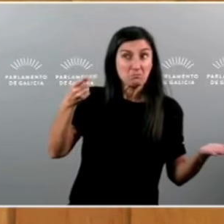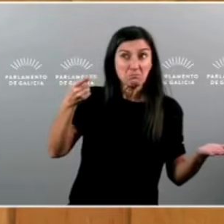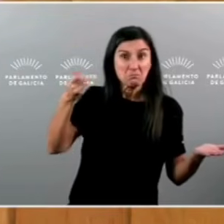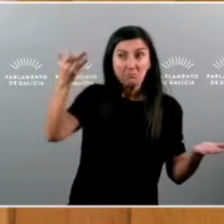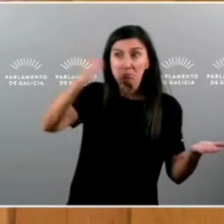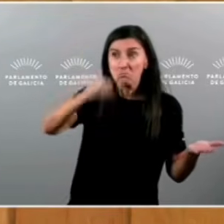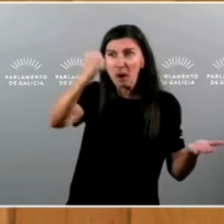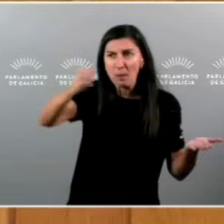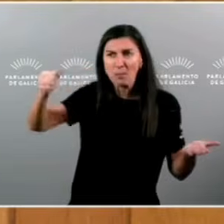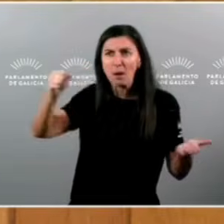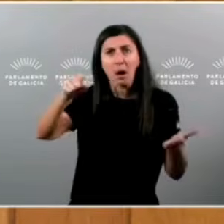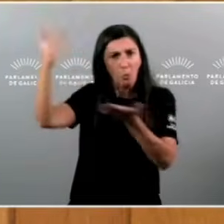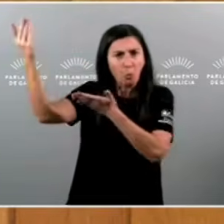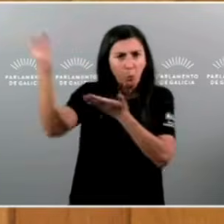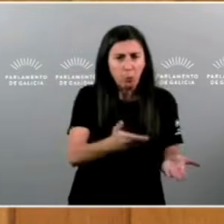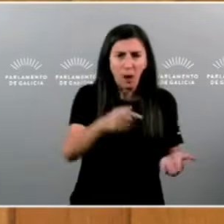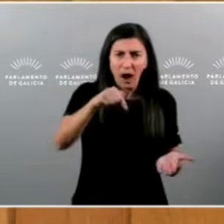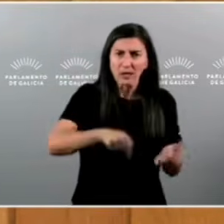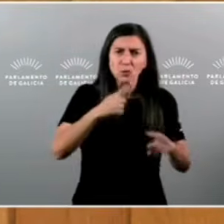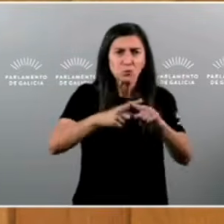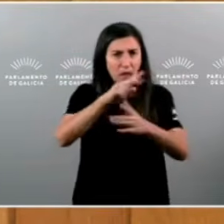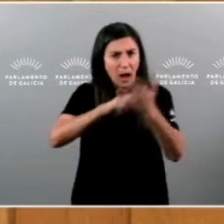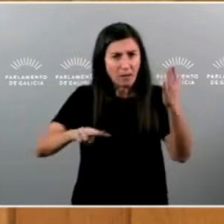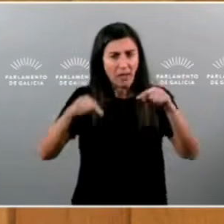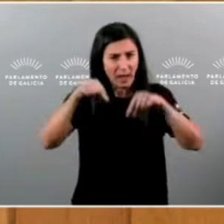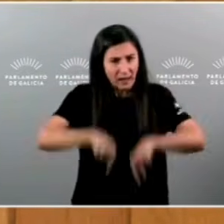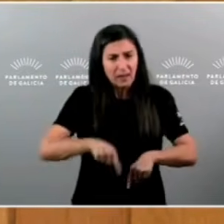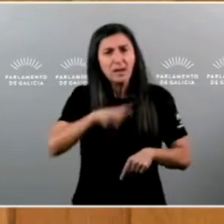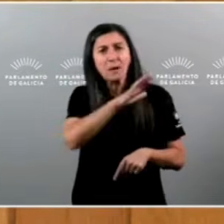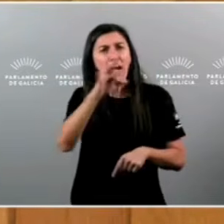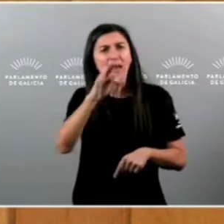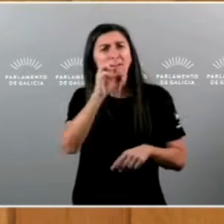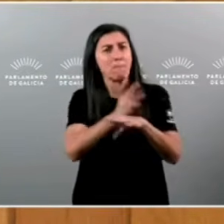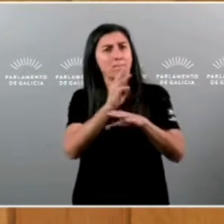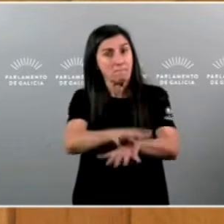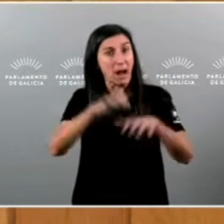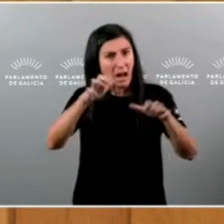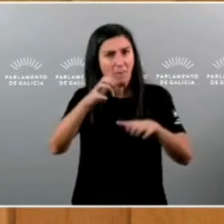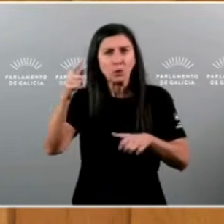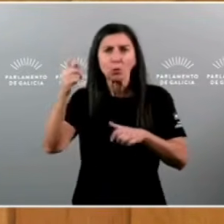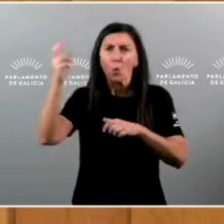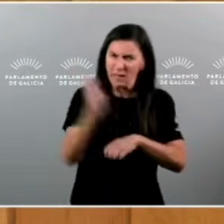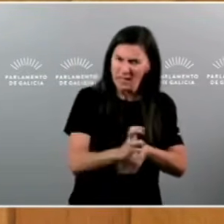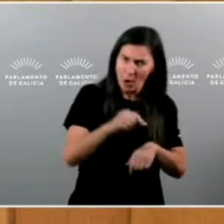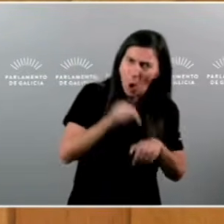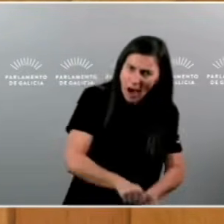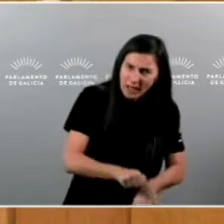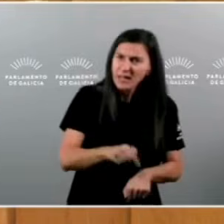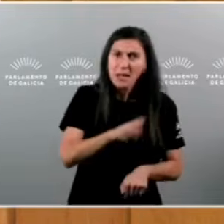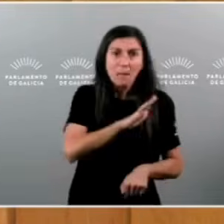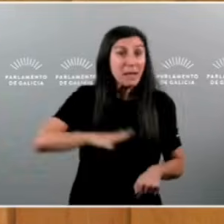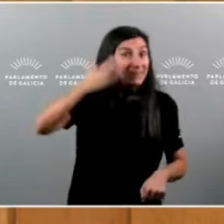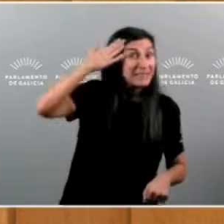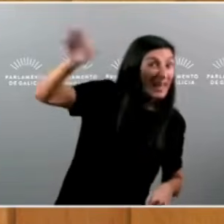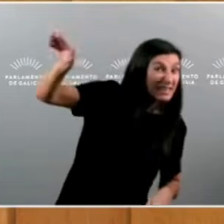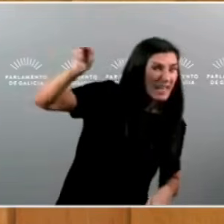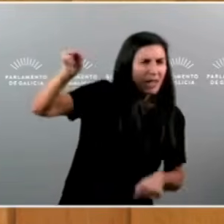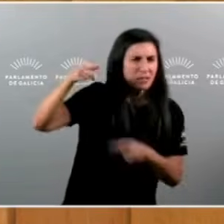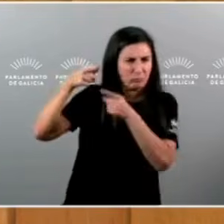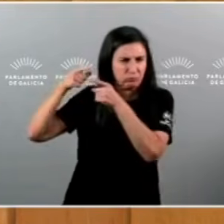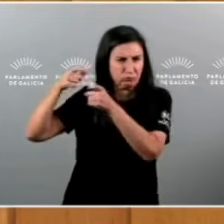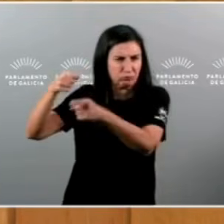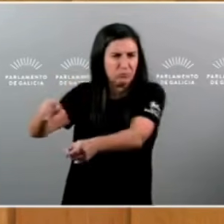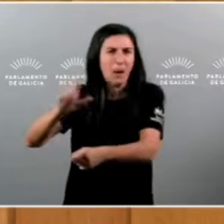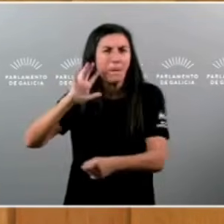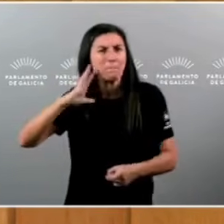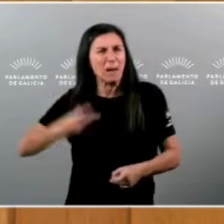prato cos brazos abertos na Xunta de Galiza e no Parlamento mentres bombardeaba e masacraba o pobo palestino. Ese é o concepto de